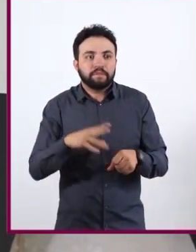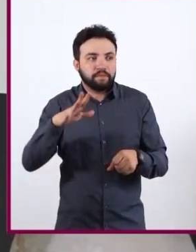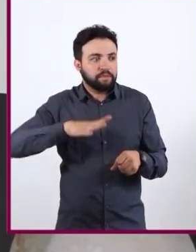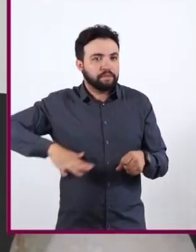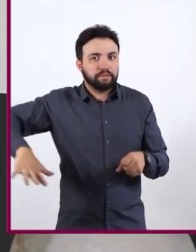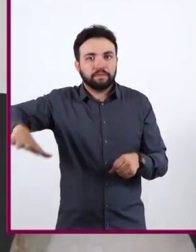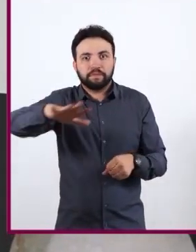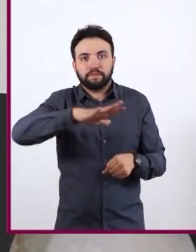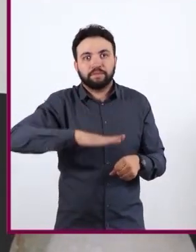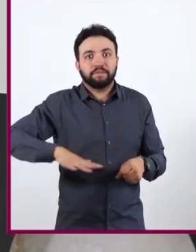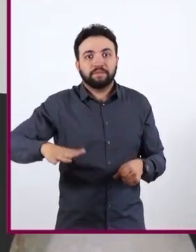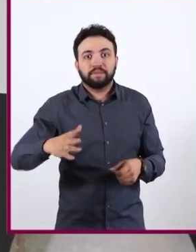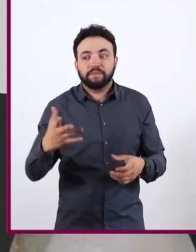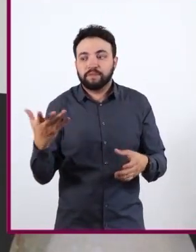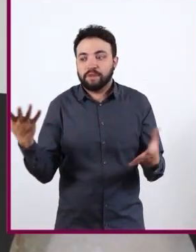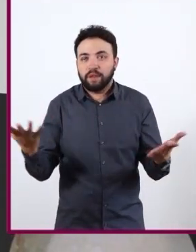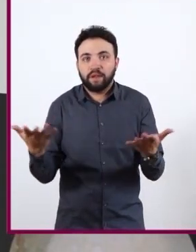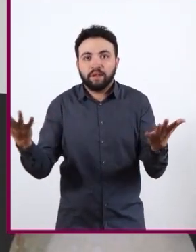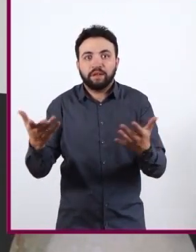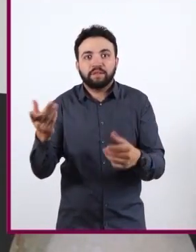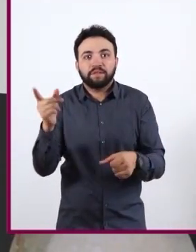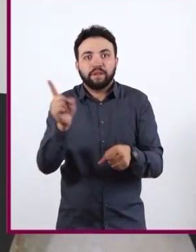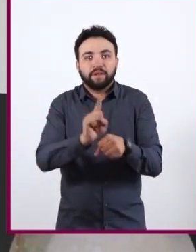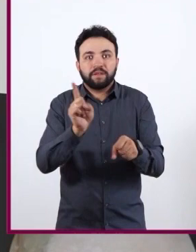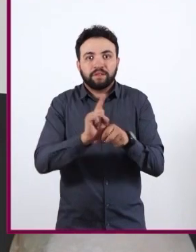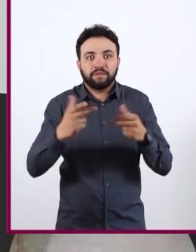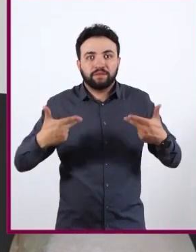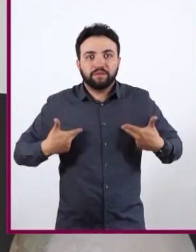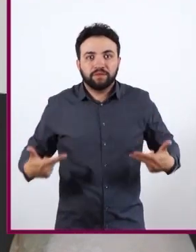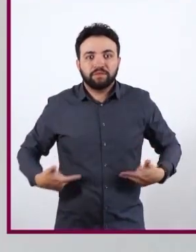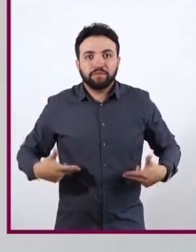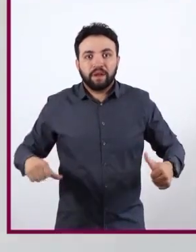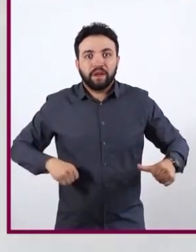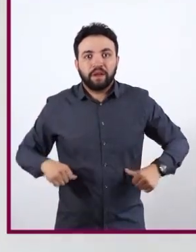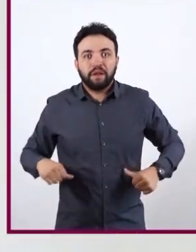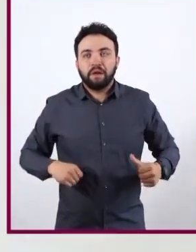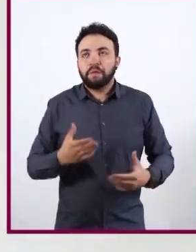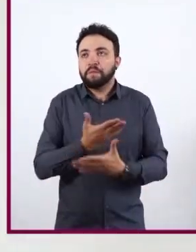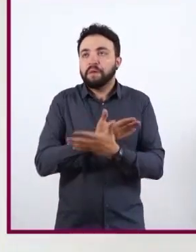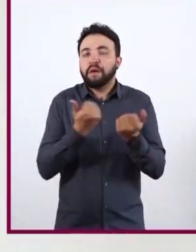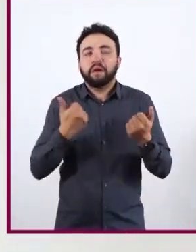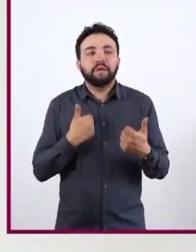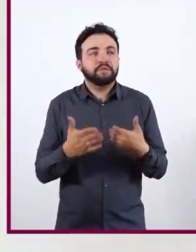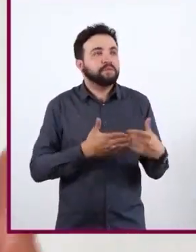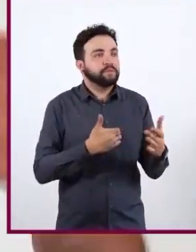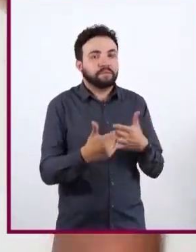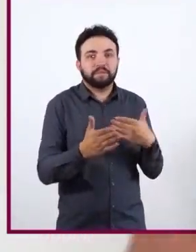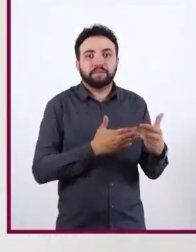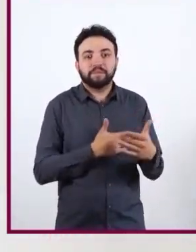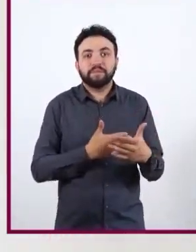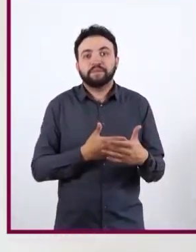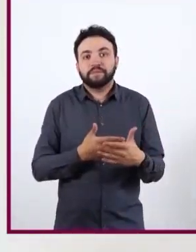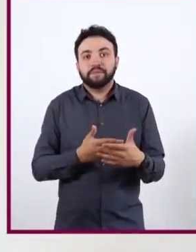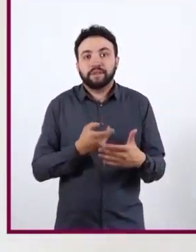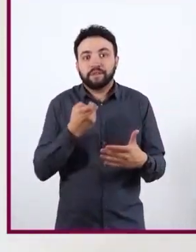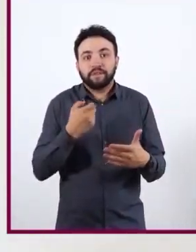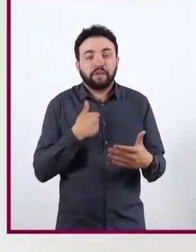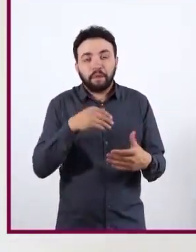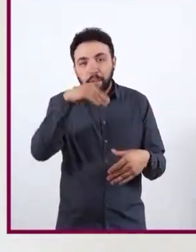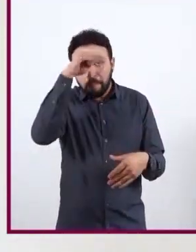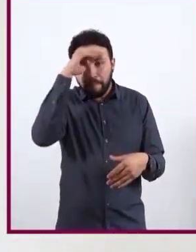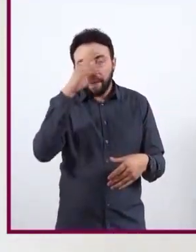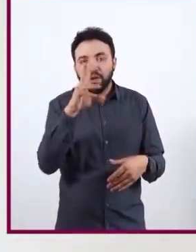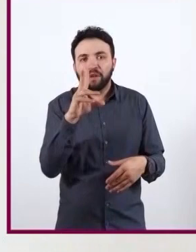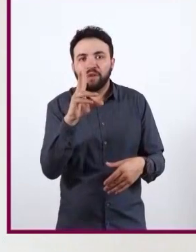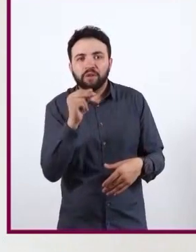nuestra actividad cotidiana, ¿sí? Lo que hacemos muchas veces inconscientemente, que finalmente sí